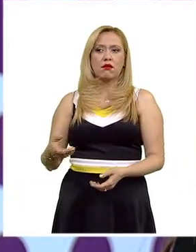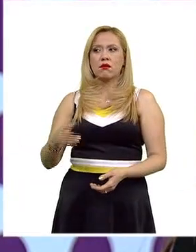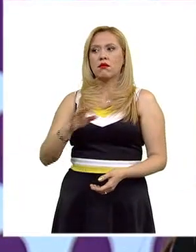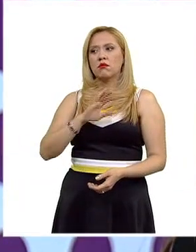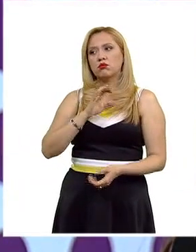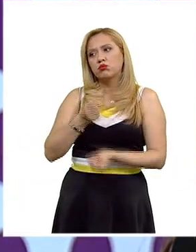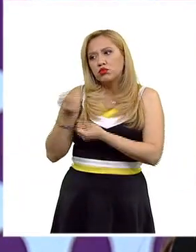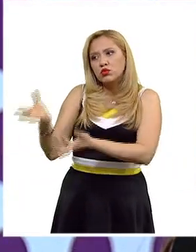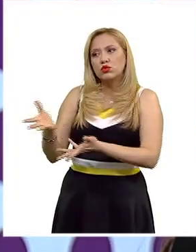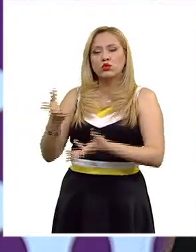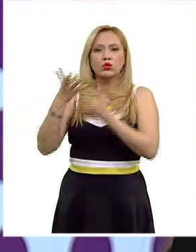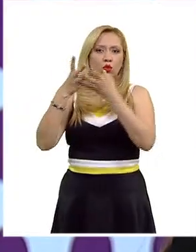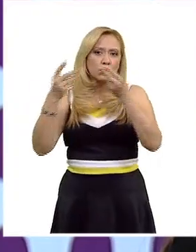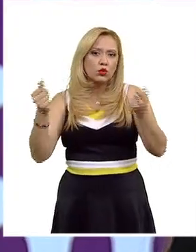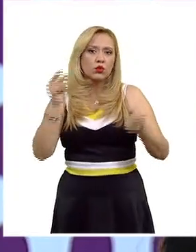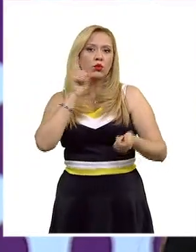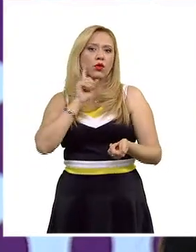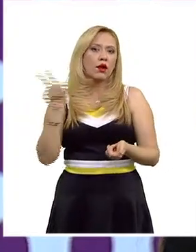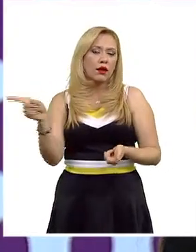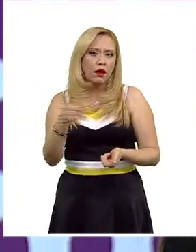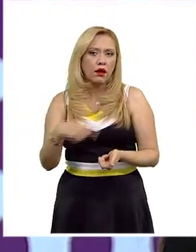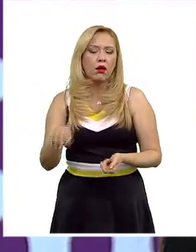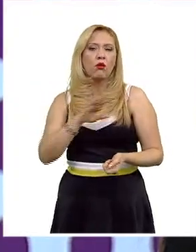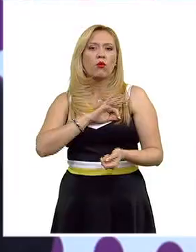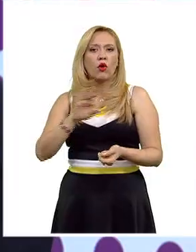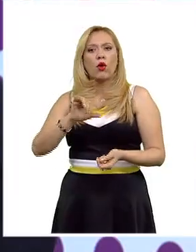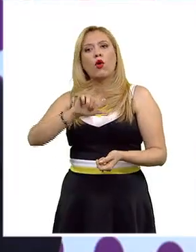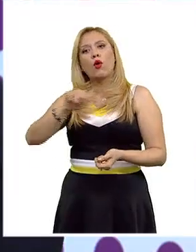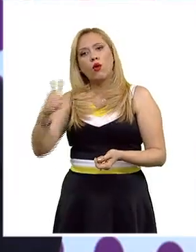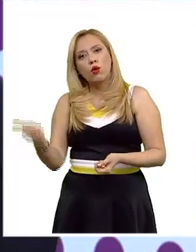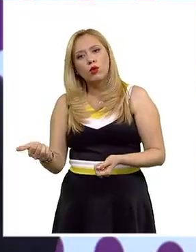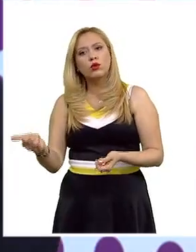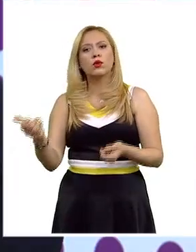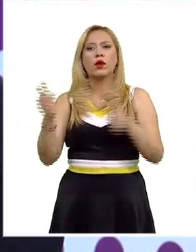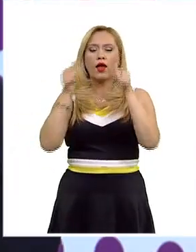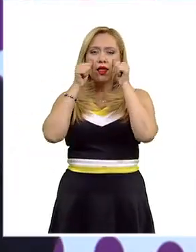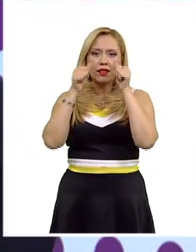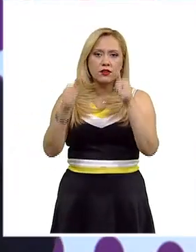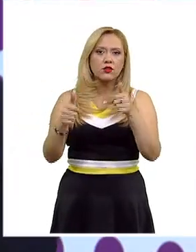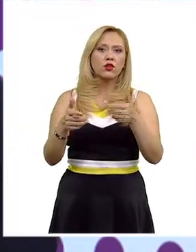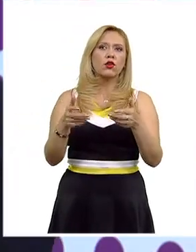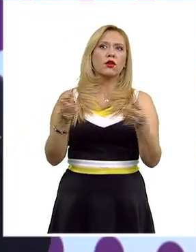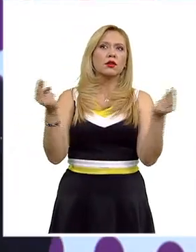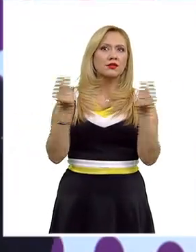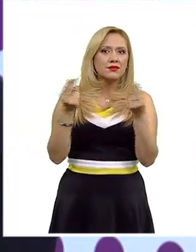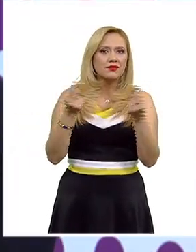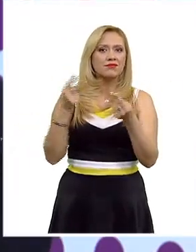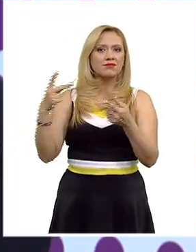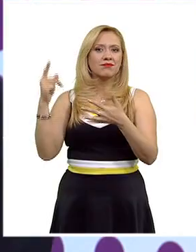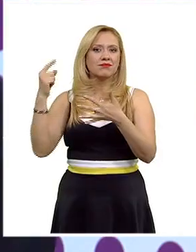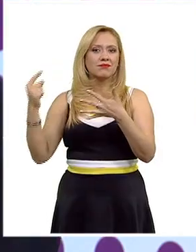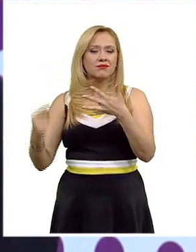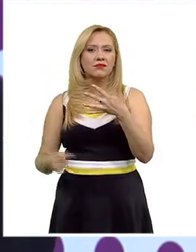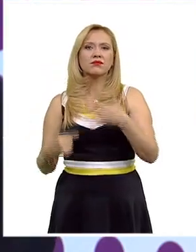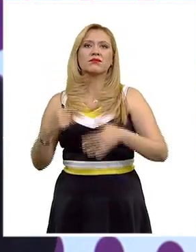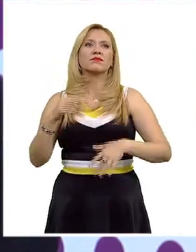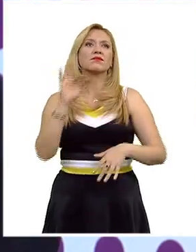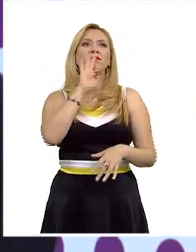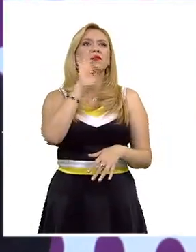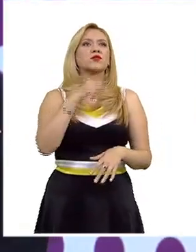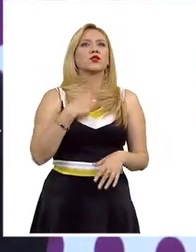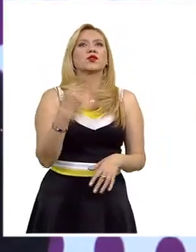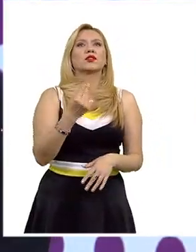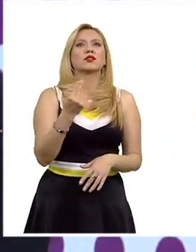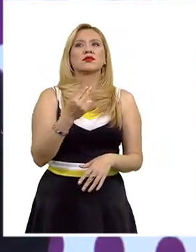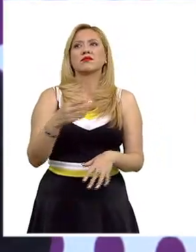mecanismos alternativos a las mujeres que estén en otros espacios, que les atiendan además otras necesidades, ¿no? O sea, a lo mejor lo que yo necesito es